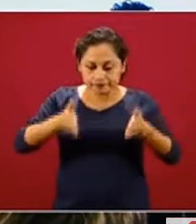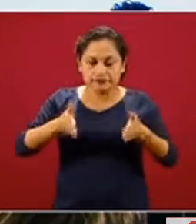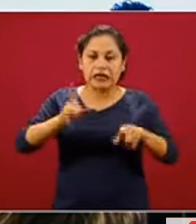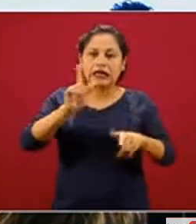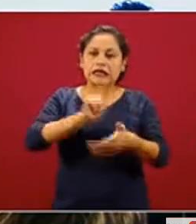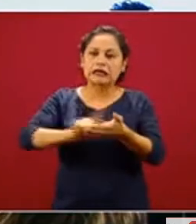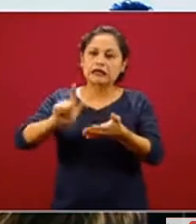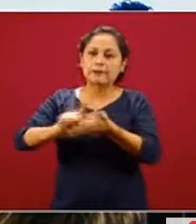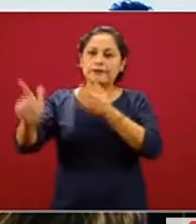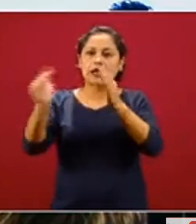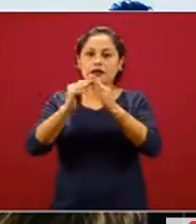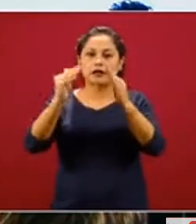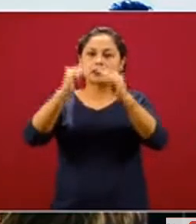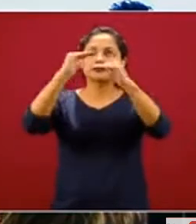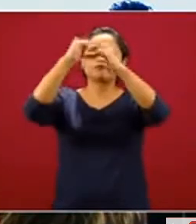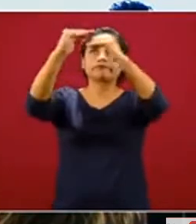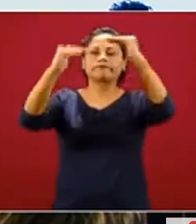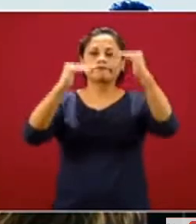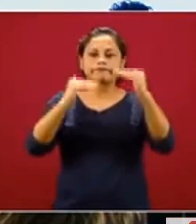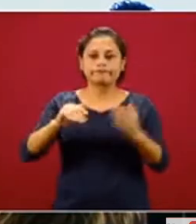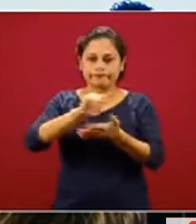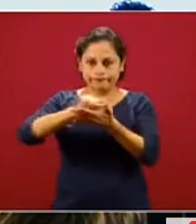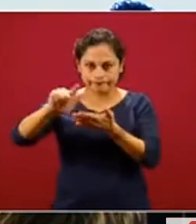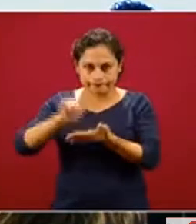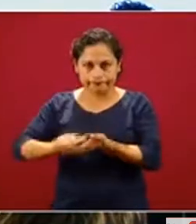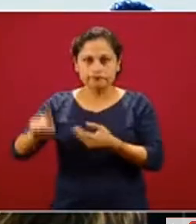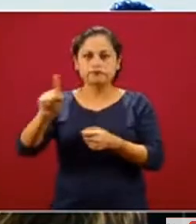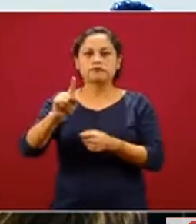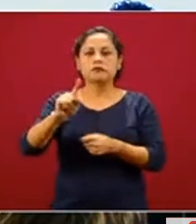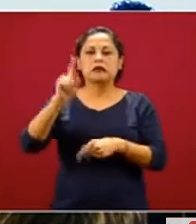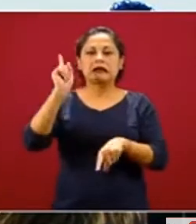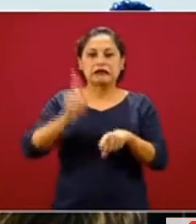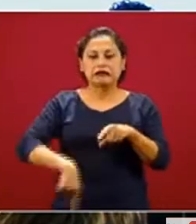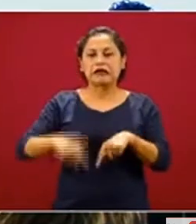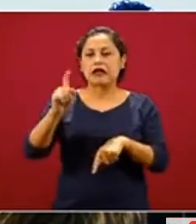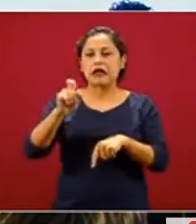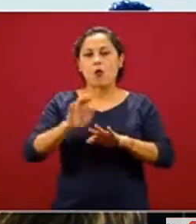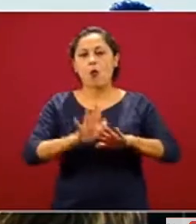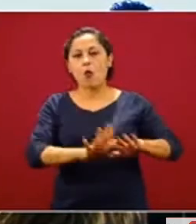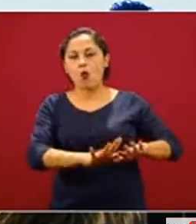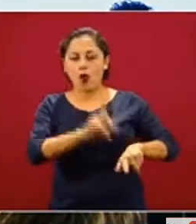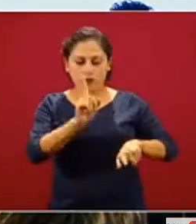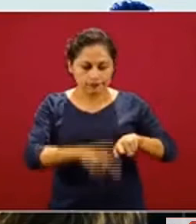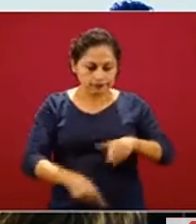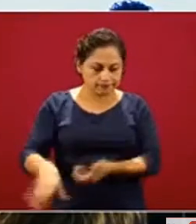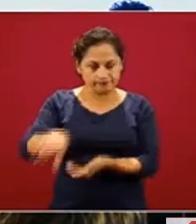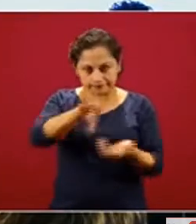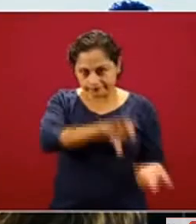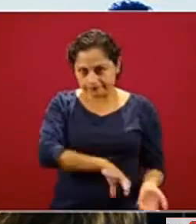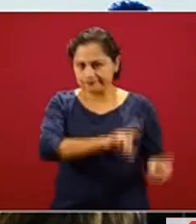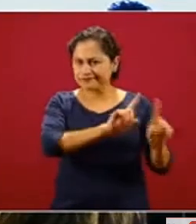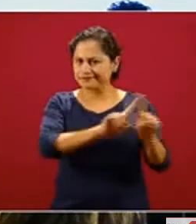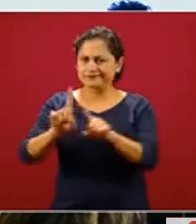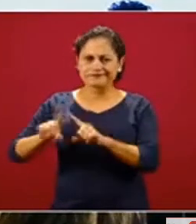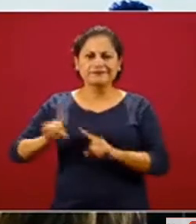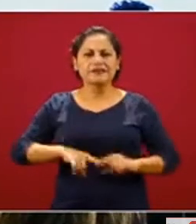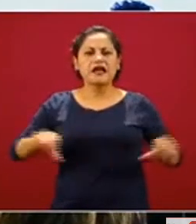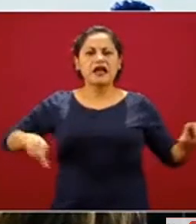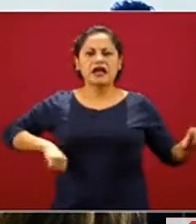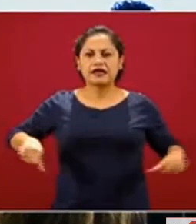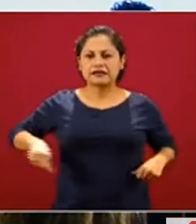descacharrización en los hogares, limpiar baldes, tapar baldes y todas las acciones que normalmente se